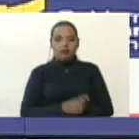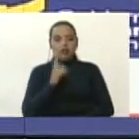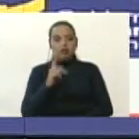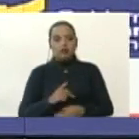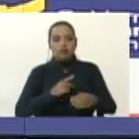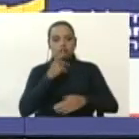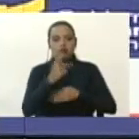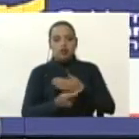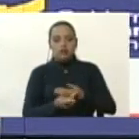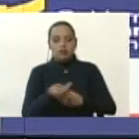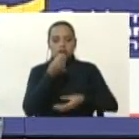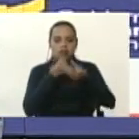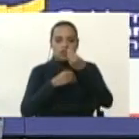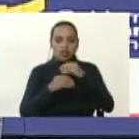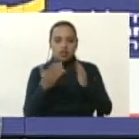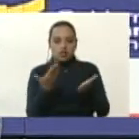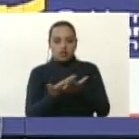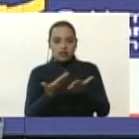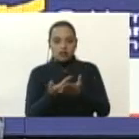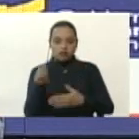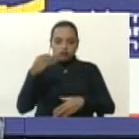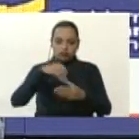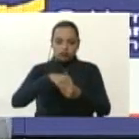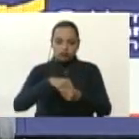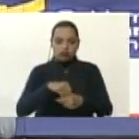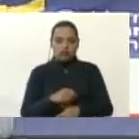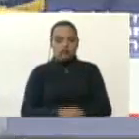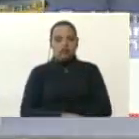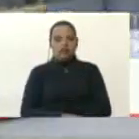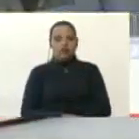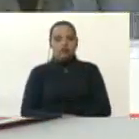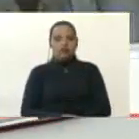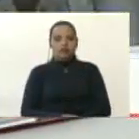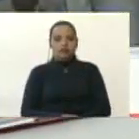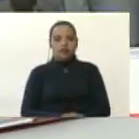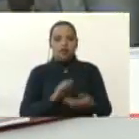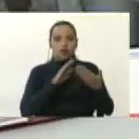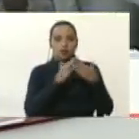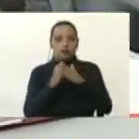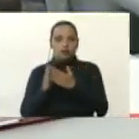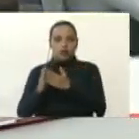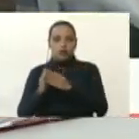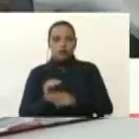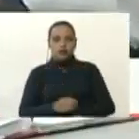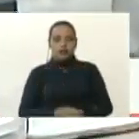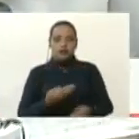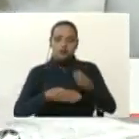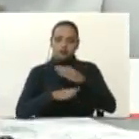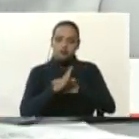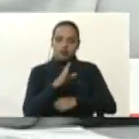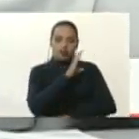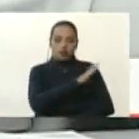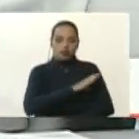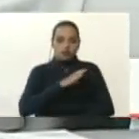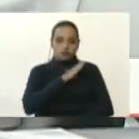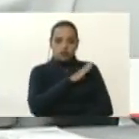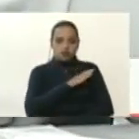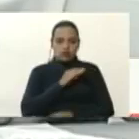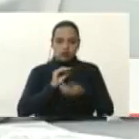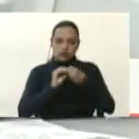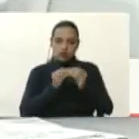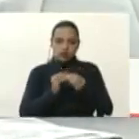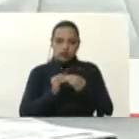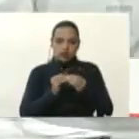alimentación escolar está incorporada la comunidad. Creamos los comités escolares